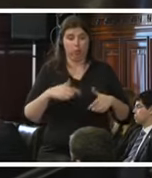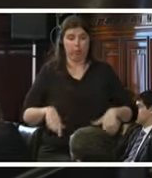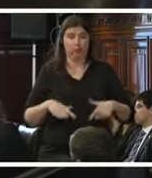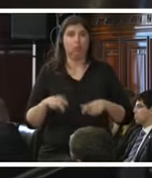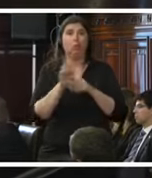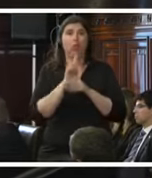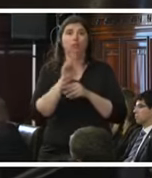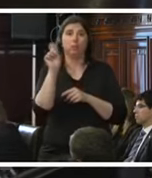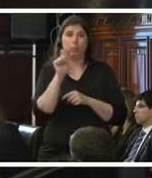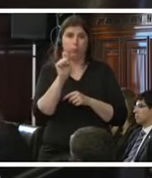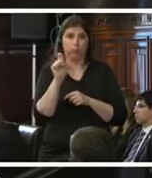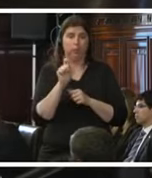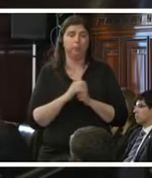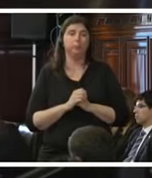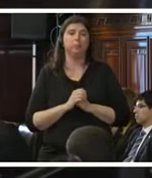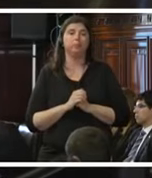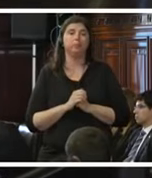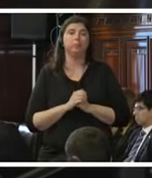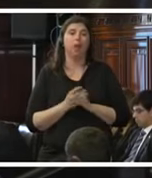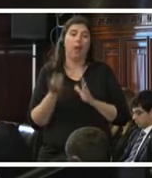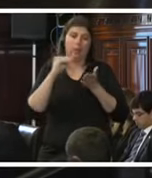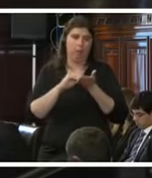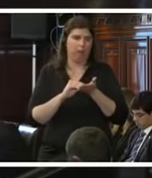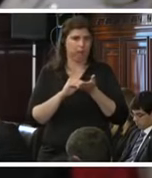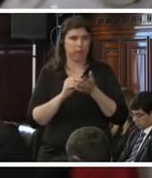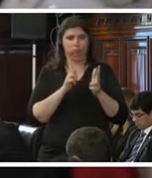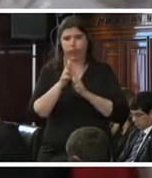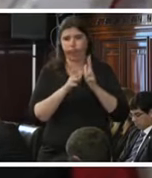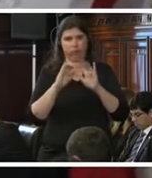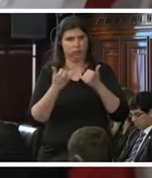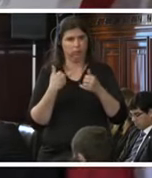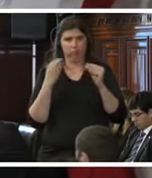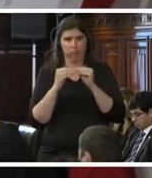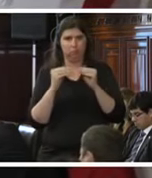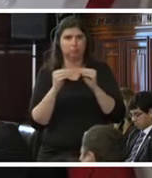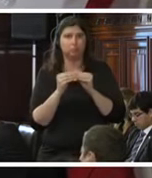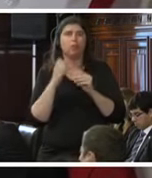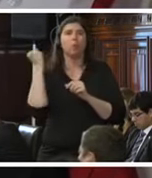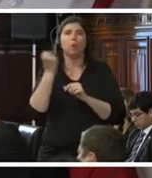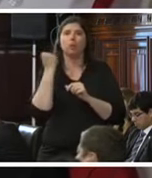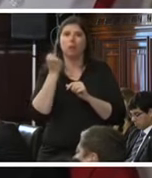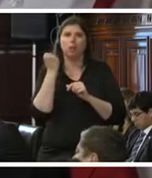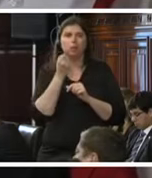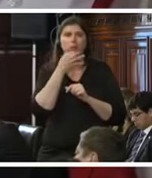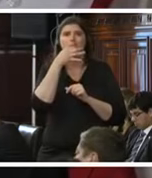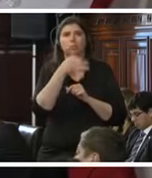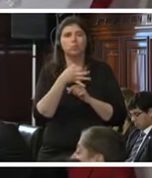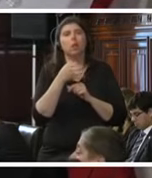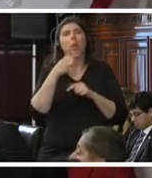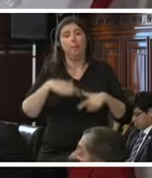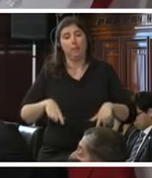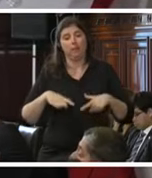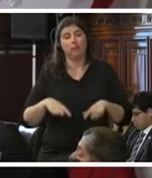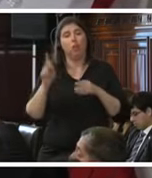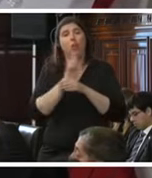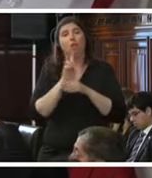Pública. A más de todo lo expuesto precedentemente, es importante resaltar que el Ministerio de la Defensa